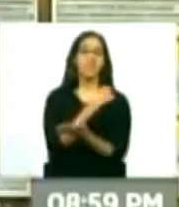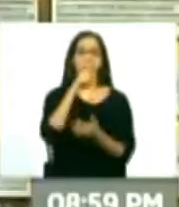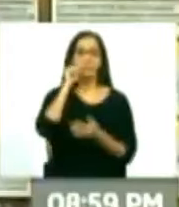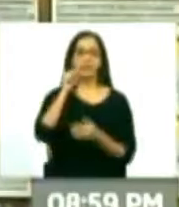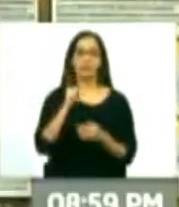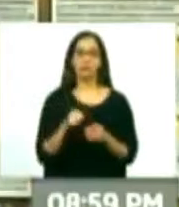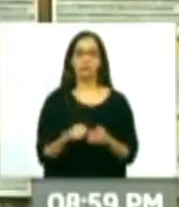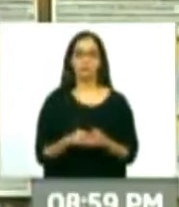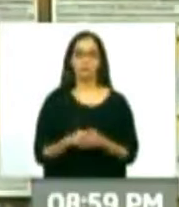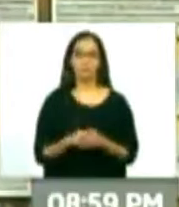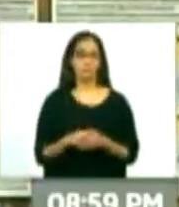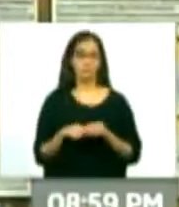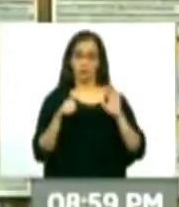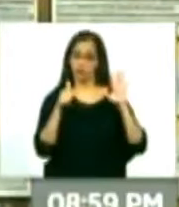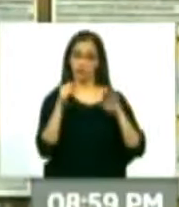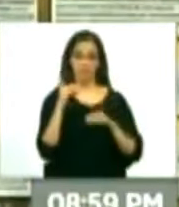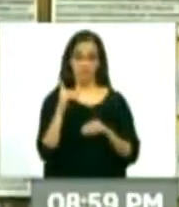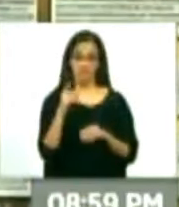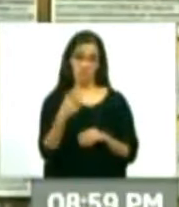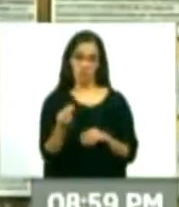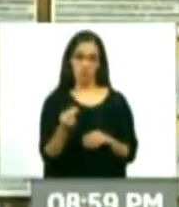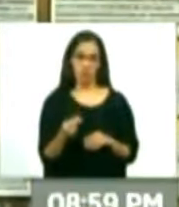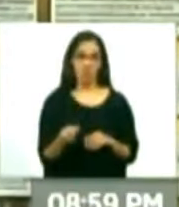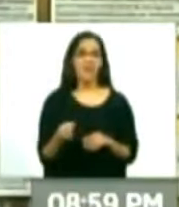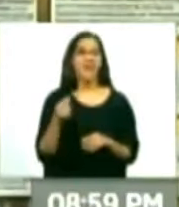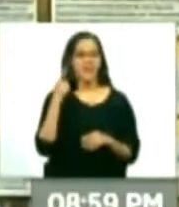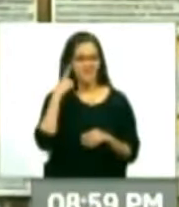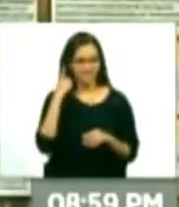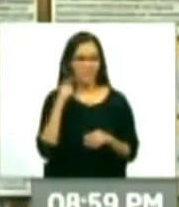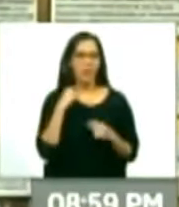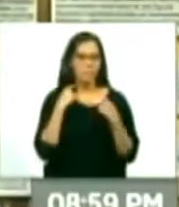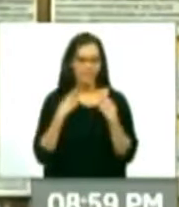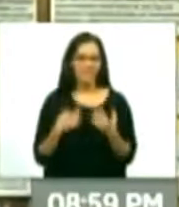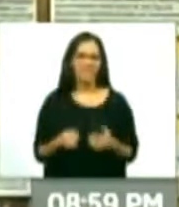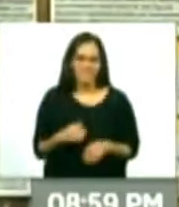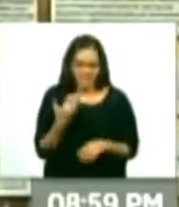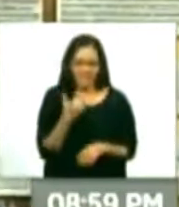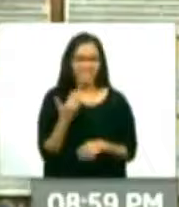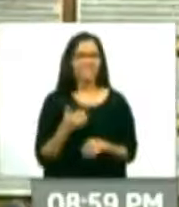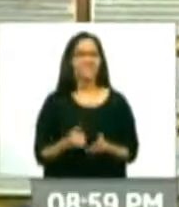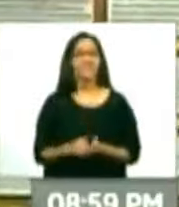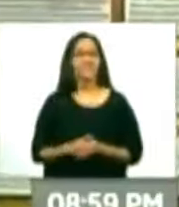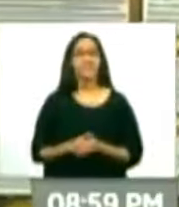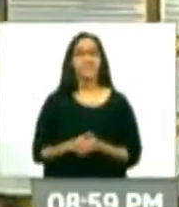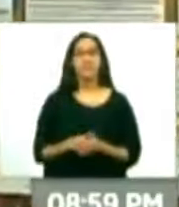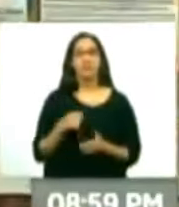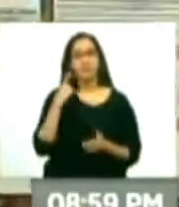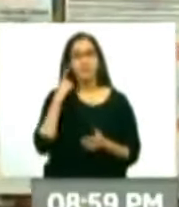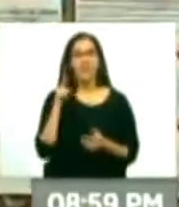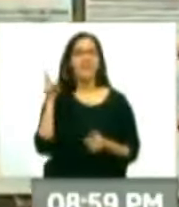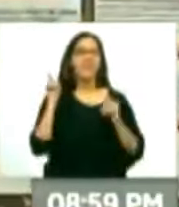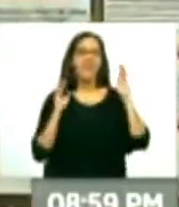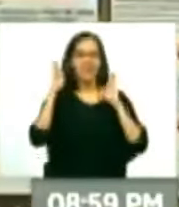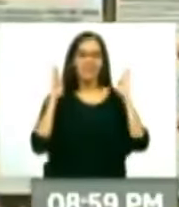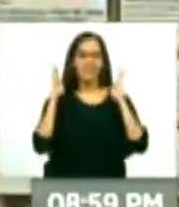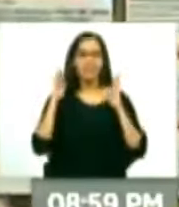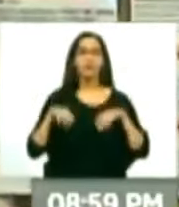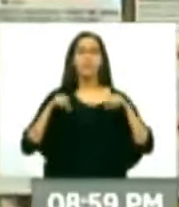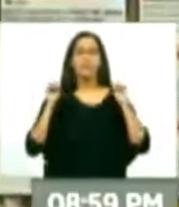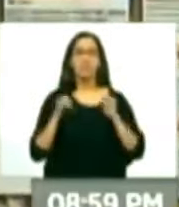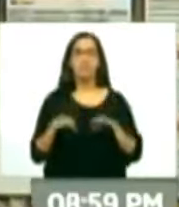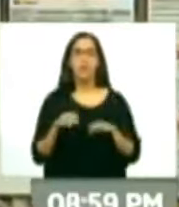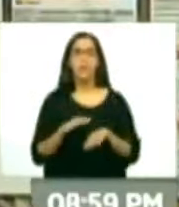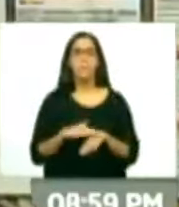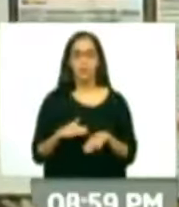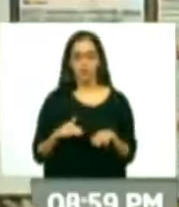Ah, no es el 6D. Ya sabes que van a perder. ¿Ah? Tú sabes que él era candidato y él renunció porque le pasaron